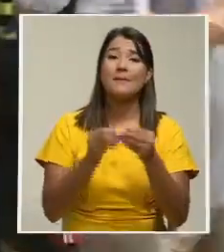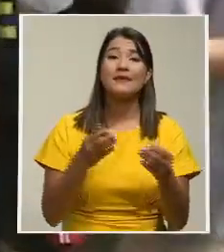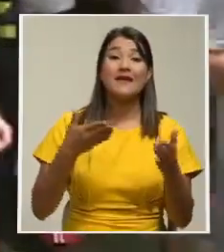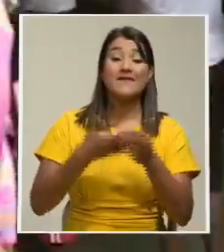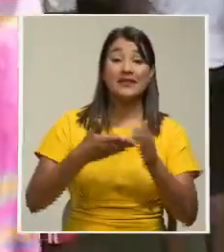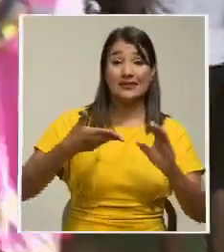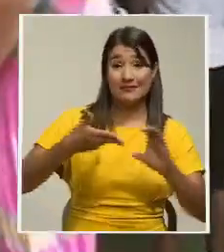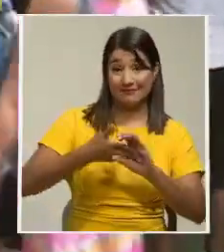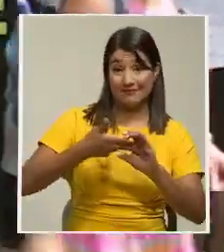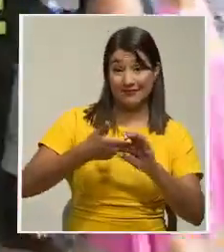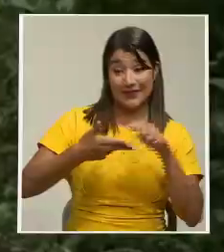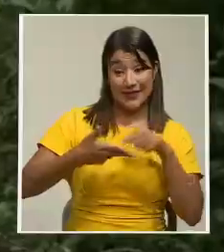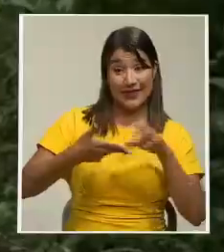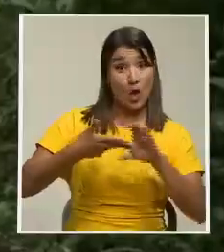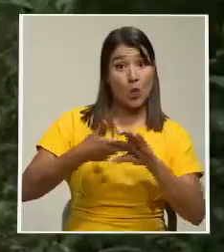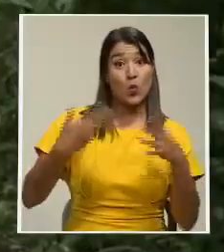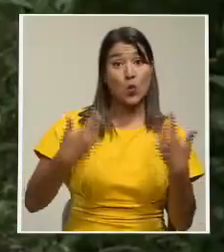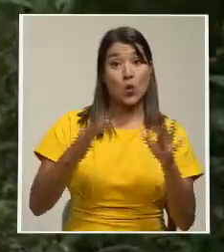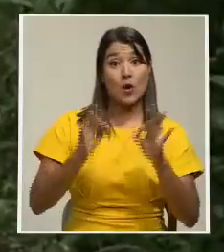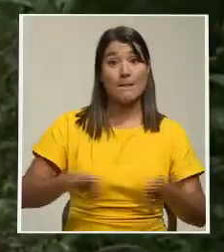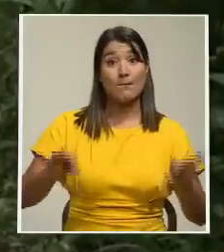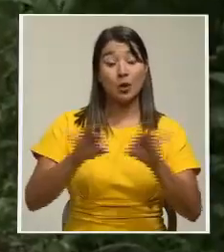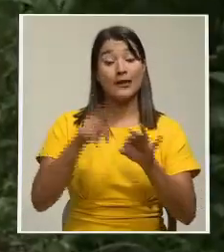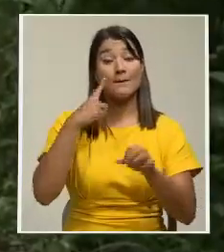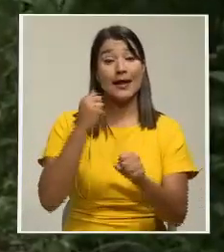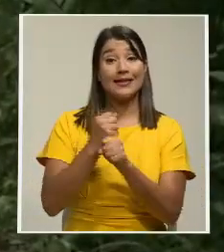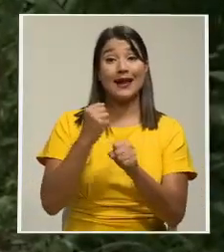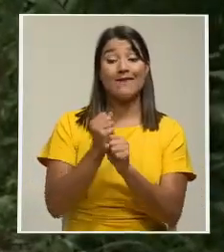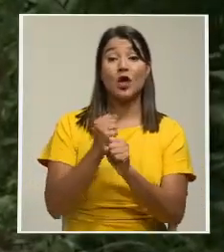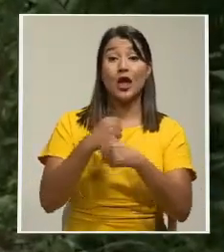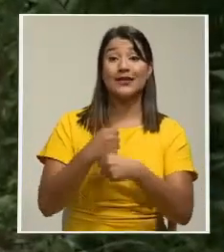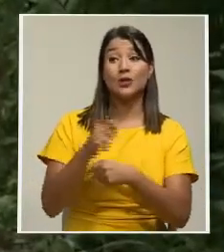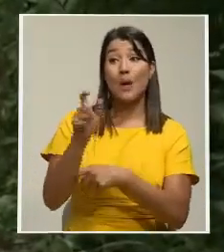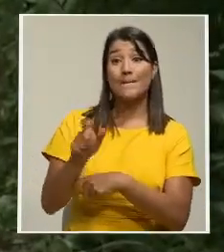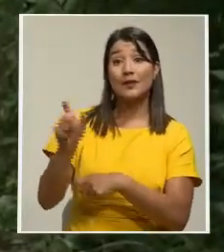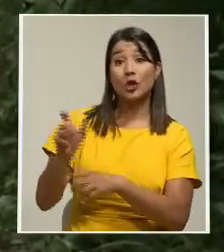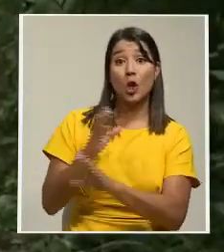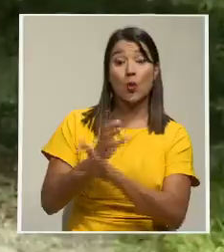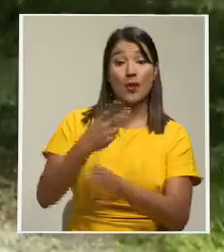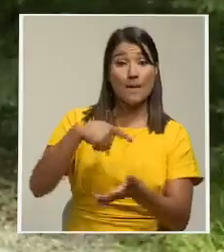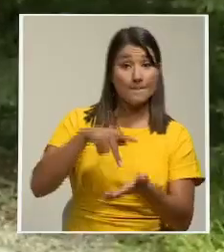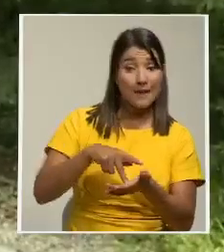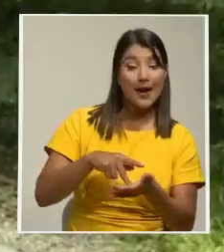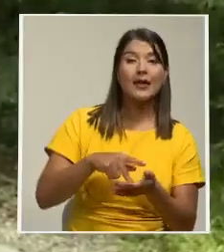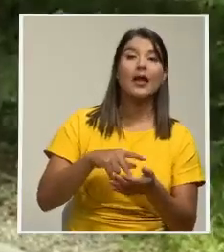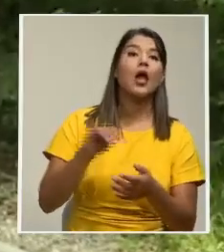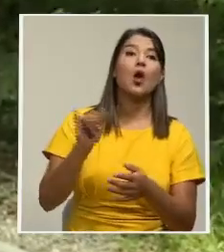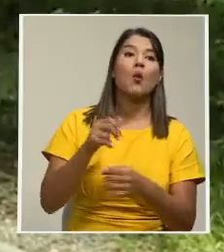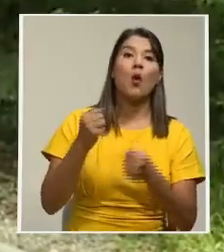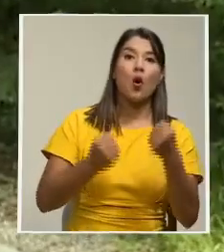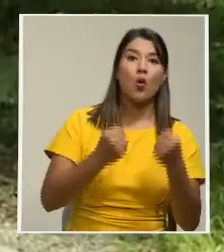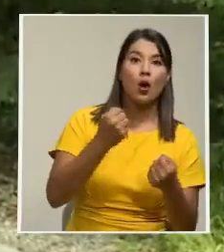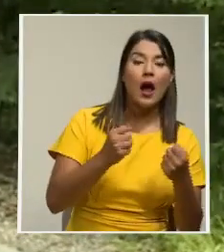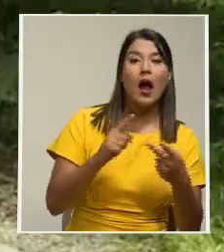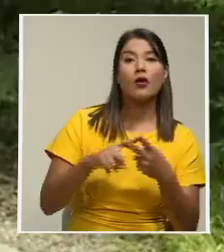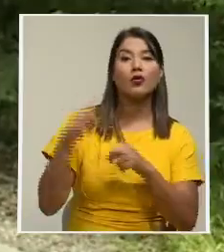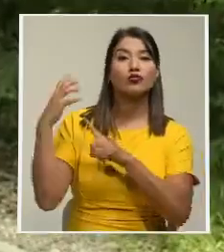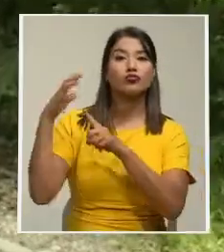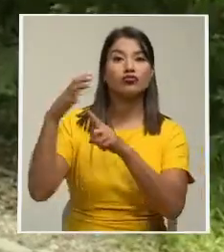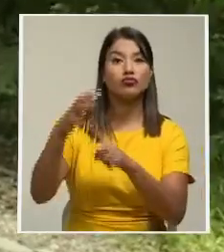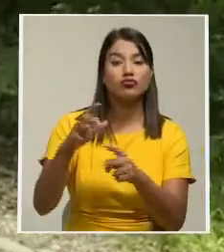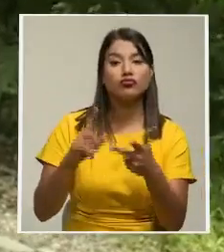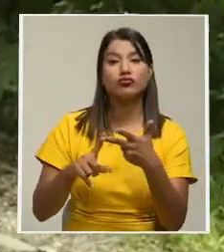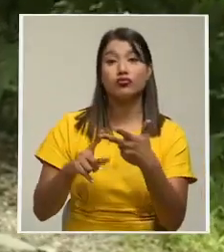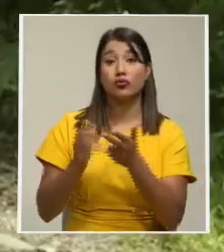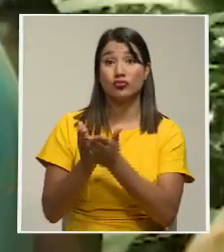es esencial en el trabajo que desarrollan los guardaparques, tanto por tierra como por mar o por ríos. El monto de este